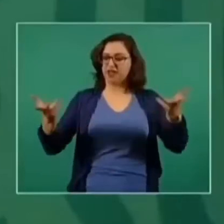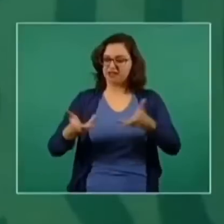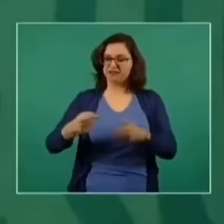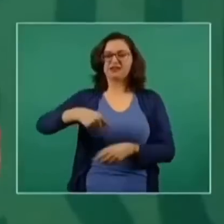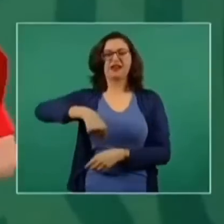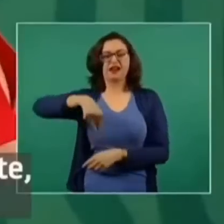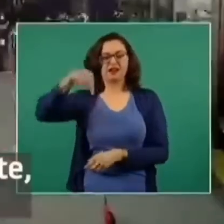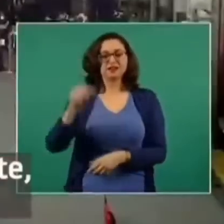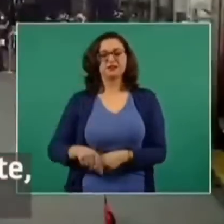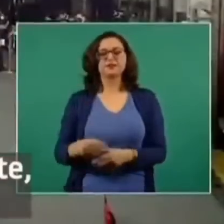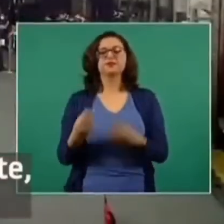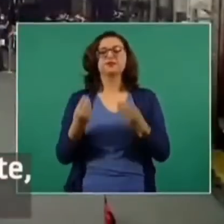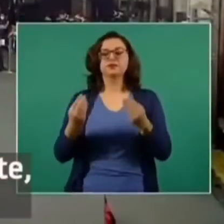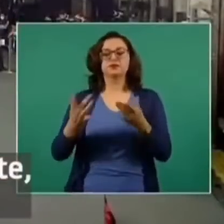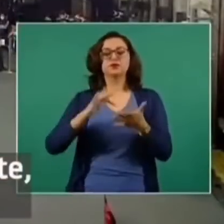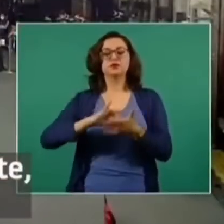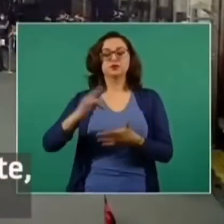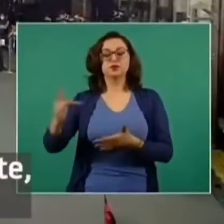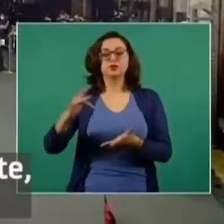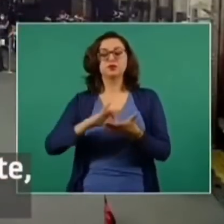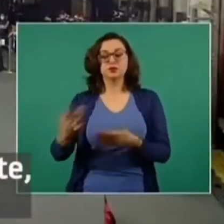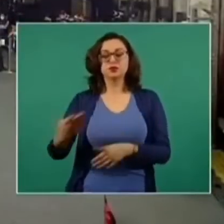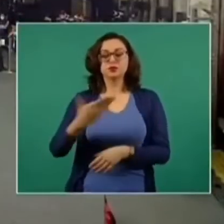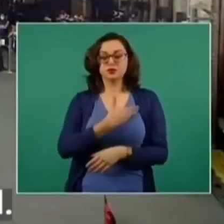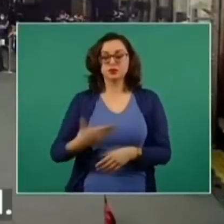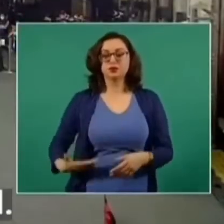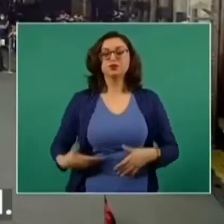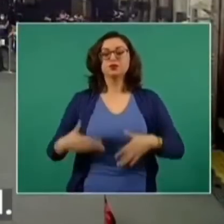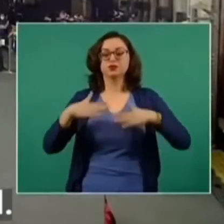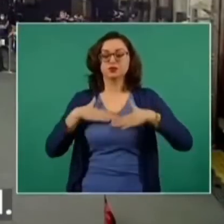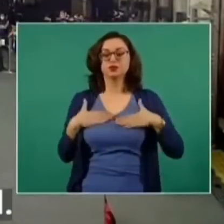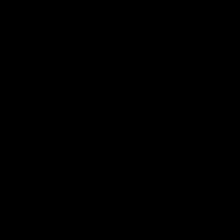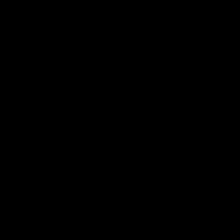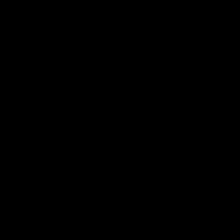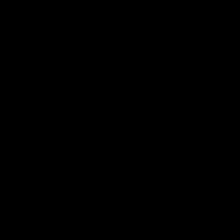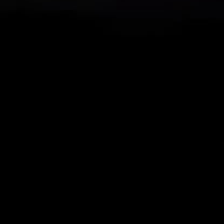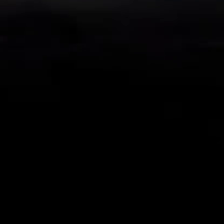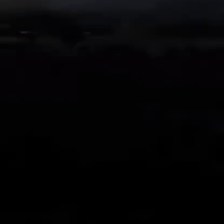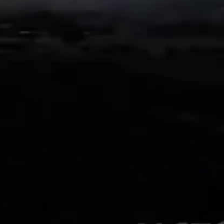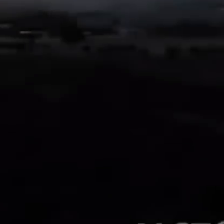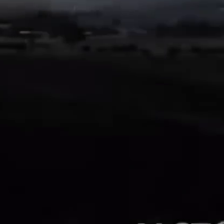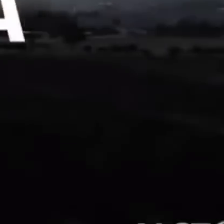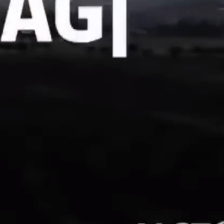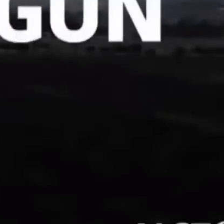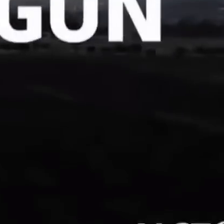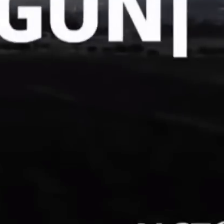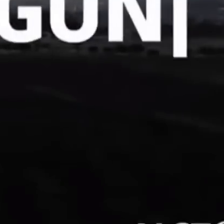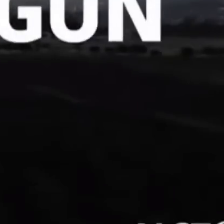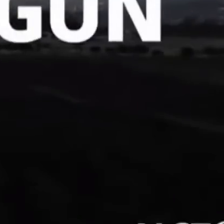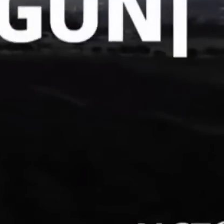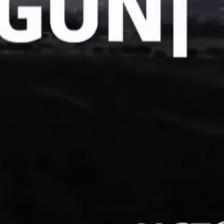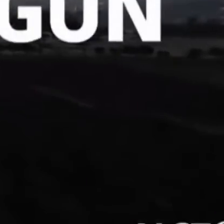Muchas gracias. Muchas gracias, señor presidente, por la confianza. No le vamos a quedar mal.